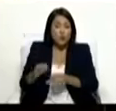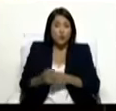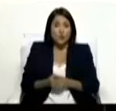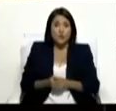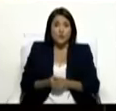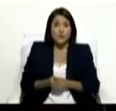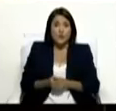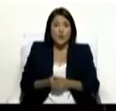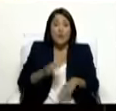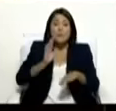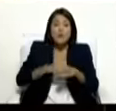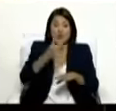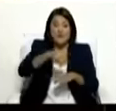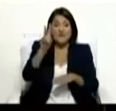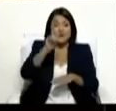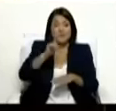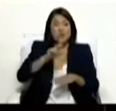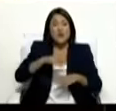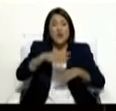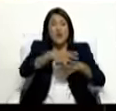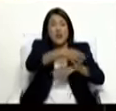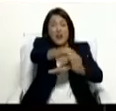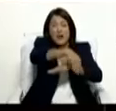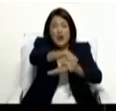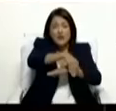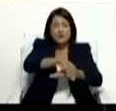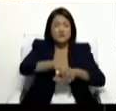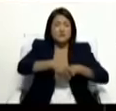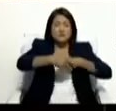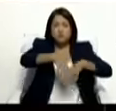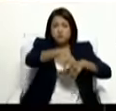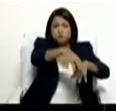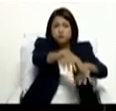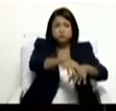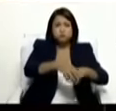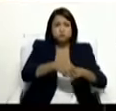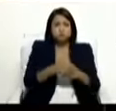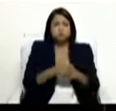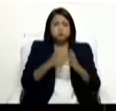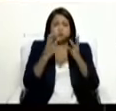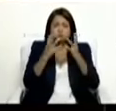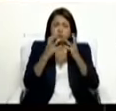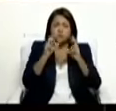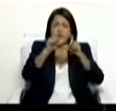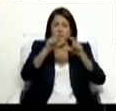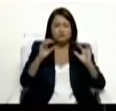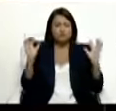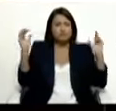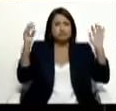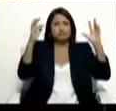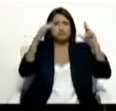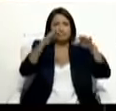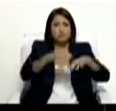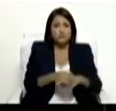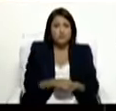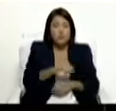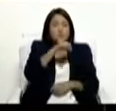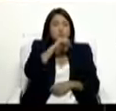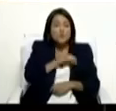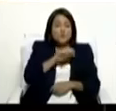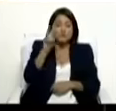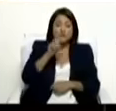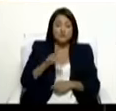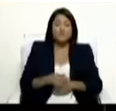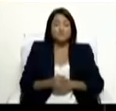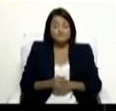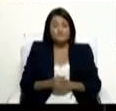ha ocurrido en las calles de Venezuela, querida Presidenta, es un desbordamiento del fervor patrio. Es